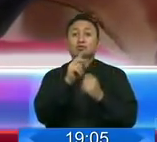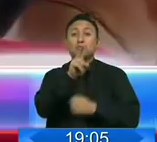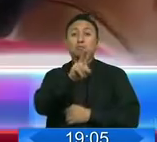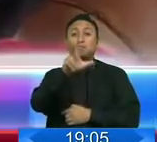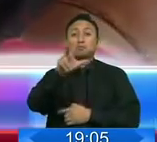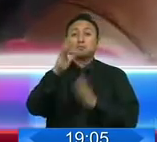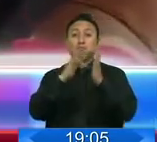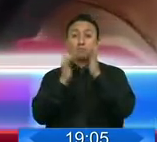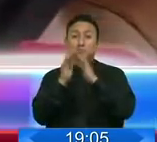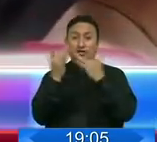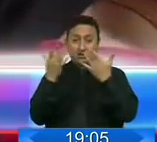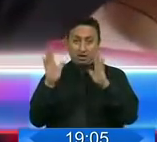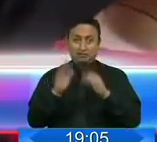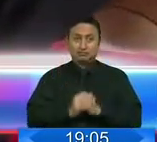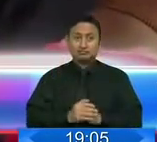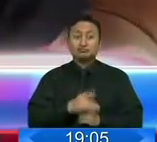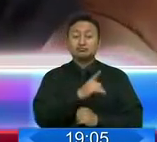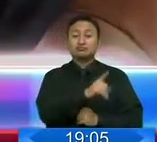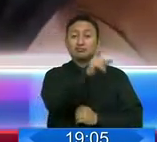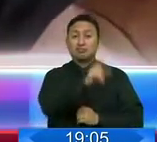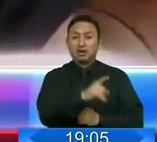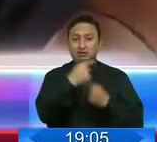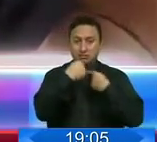según informó una vocera de esta cartera de Estado.